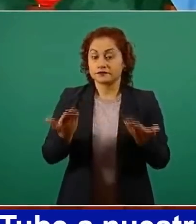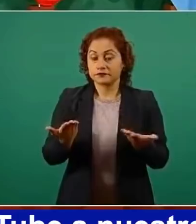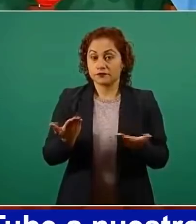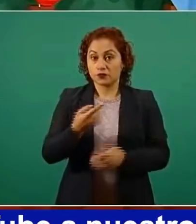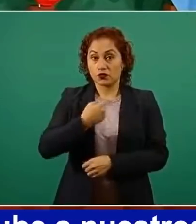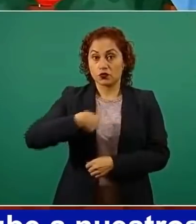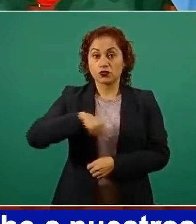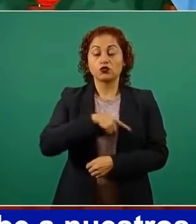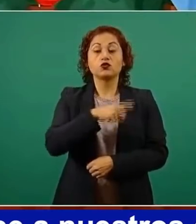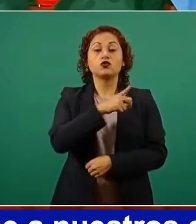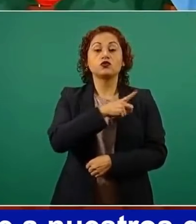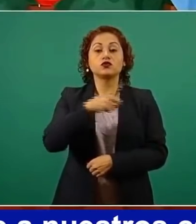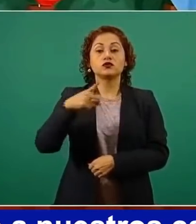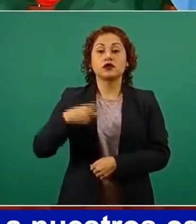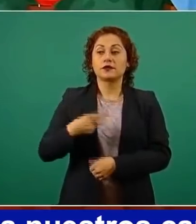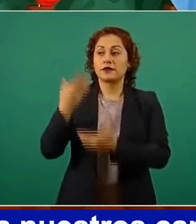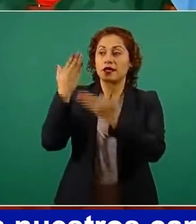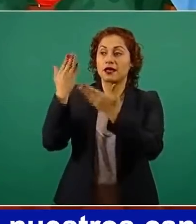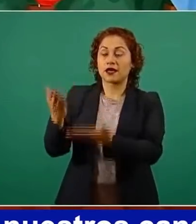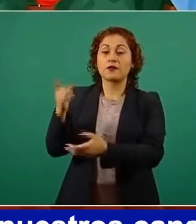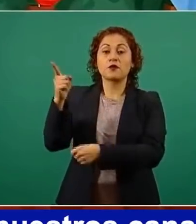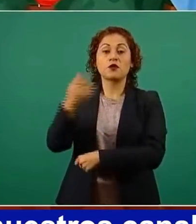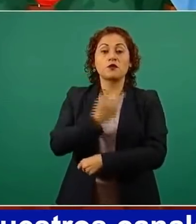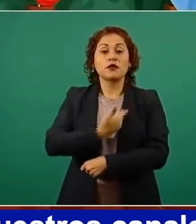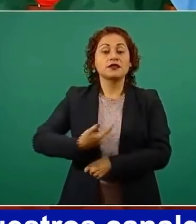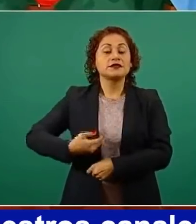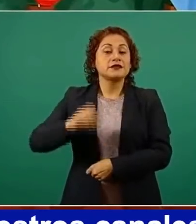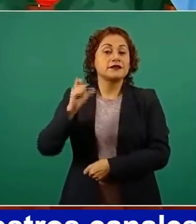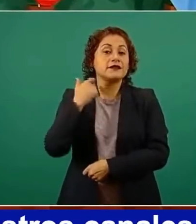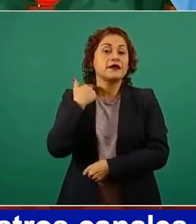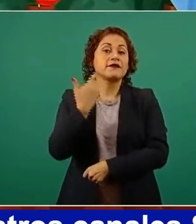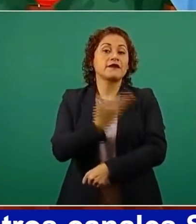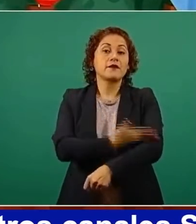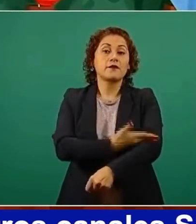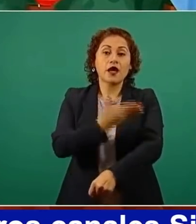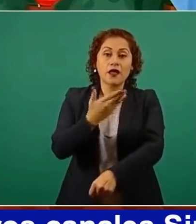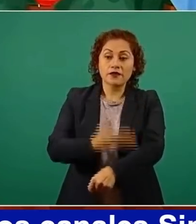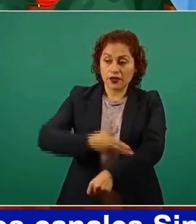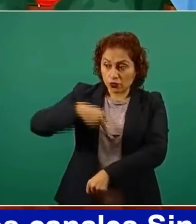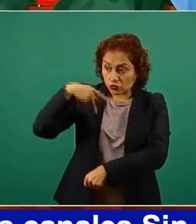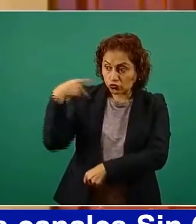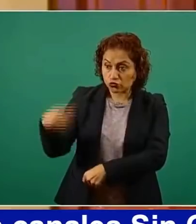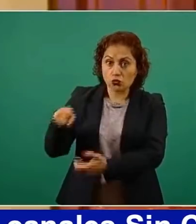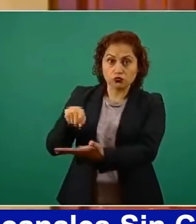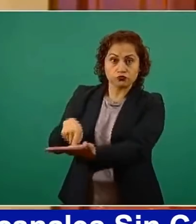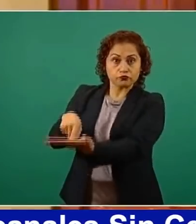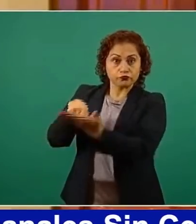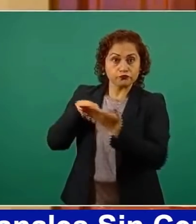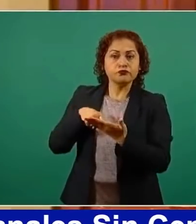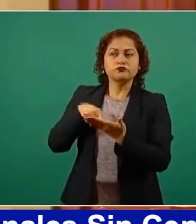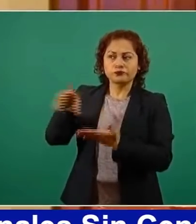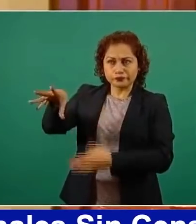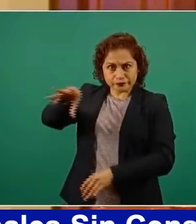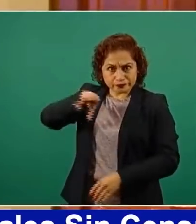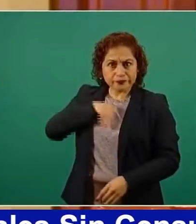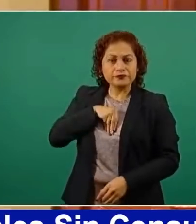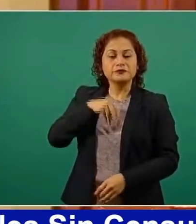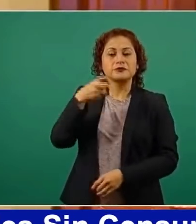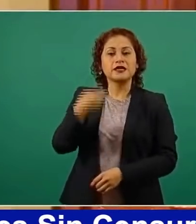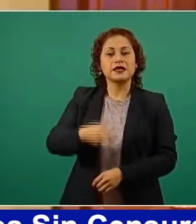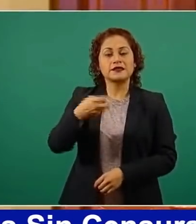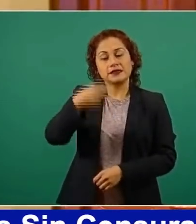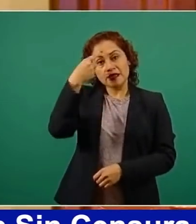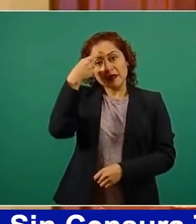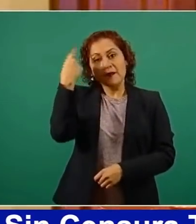gran Francisco I. Madero, cuyo principal aporte se dio precisamente en